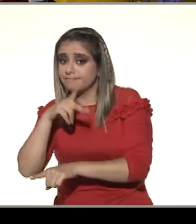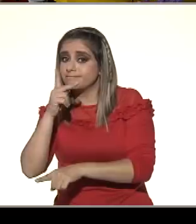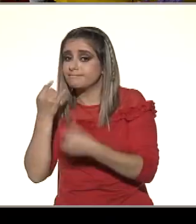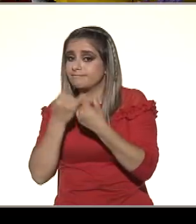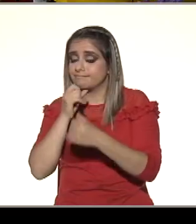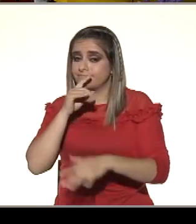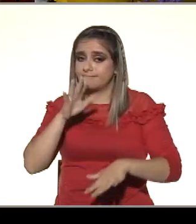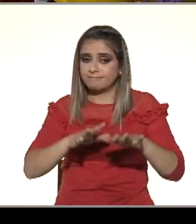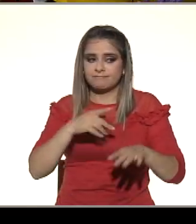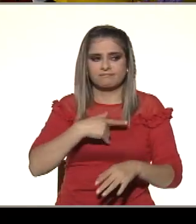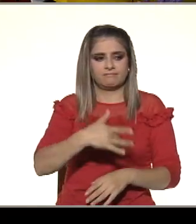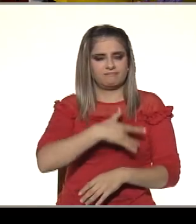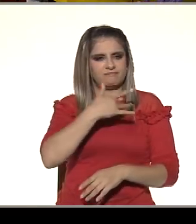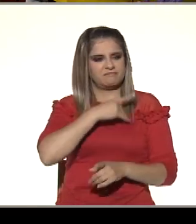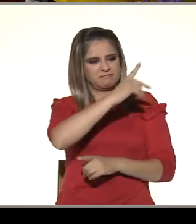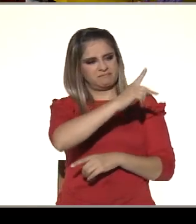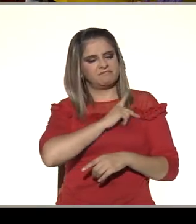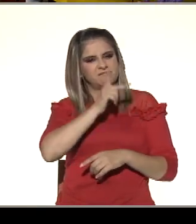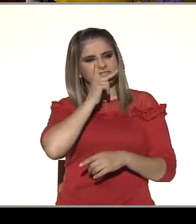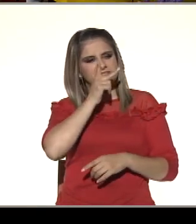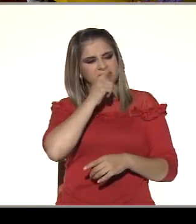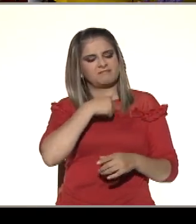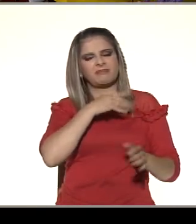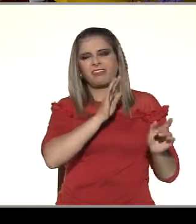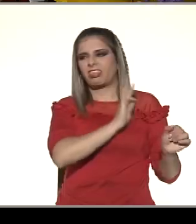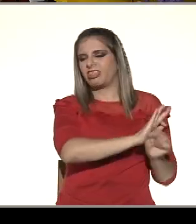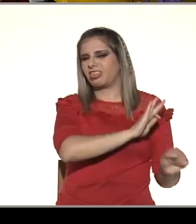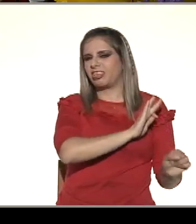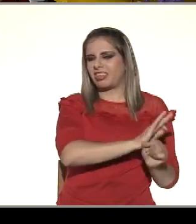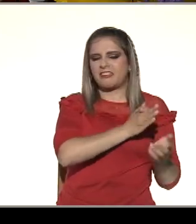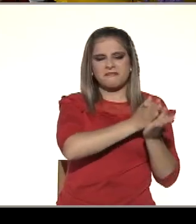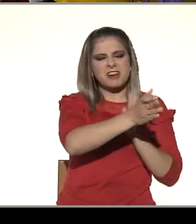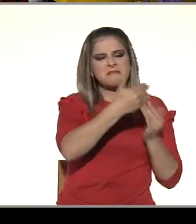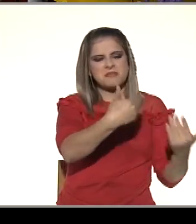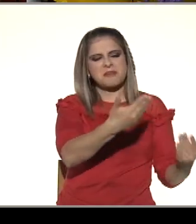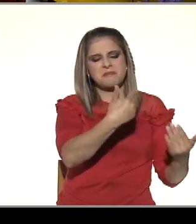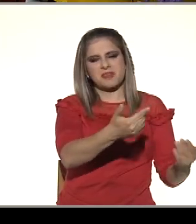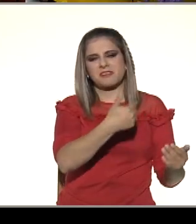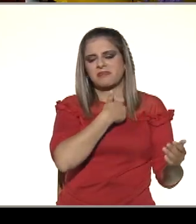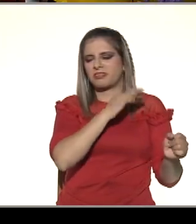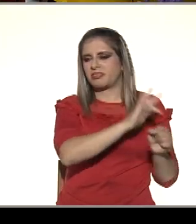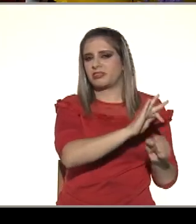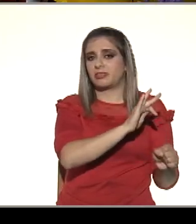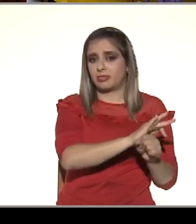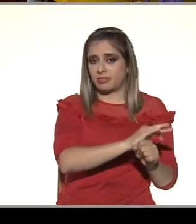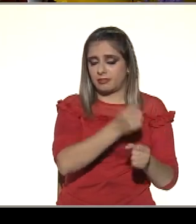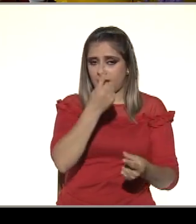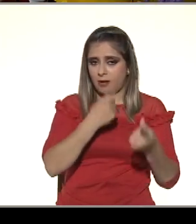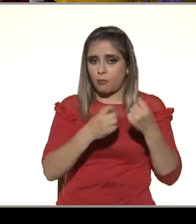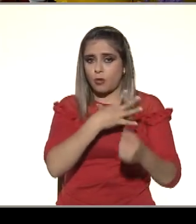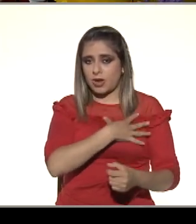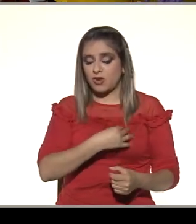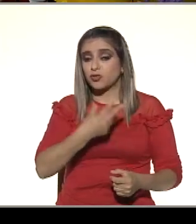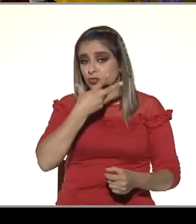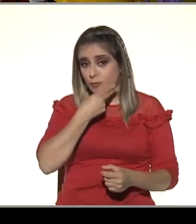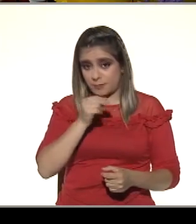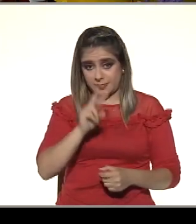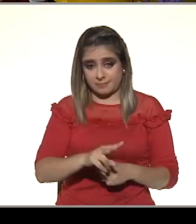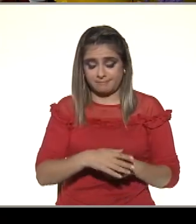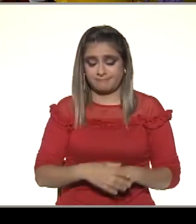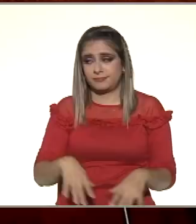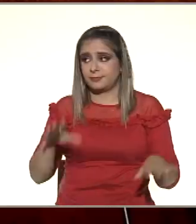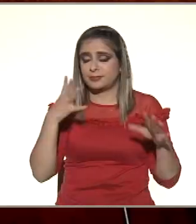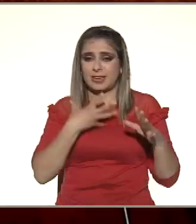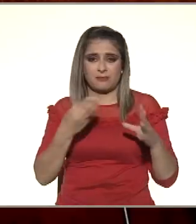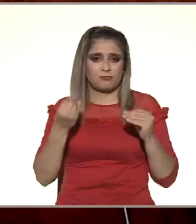veces se identifican con el padre y solapan la infidelidad del padre, ¿no? Sí. Entonces, hay